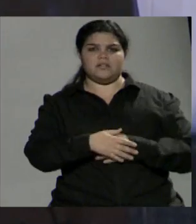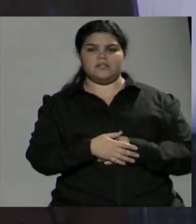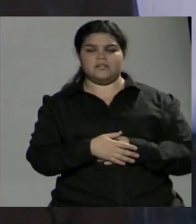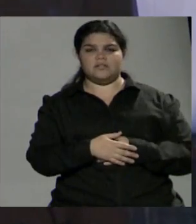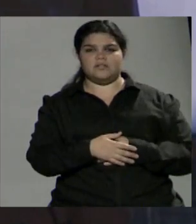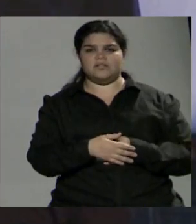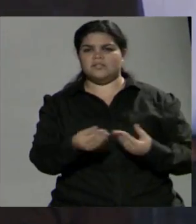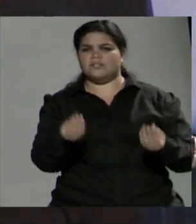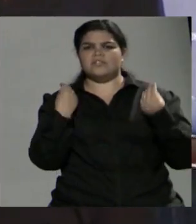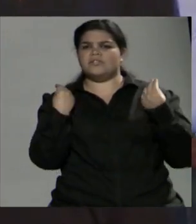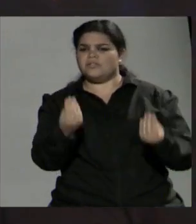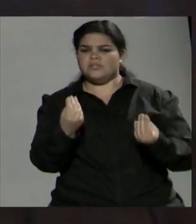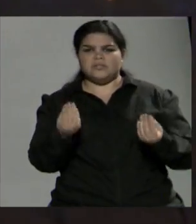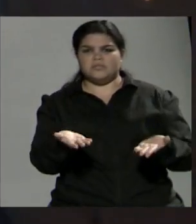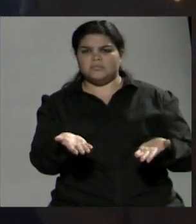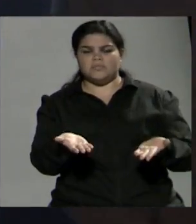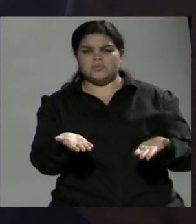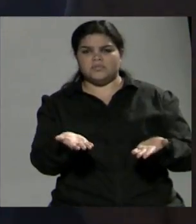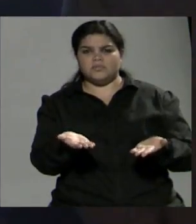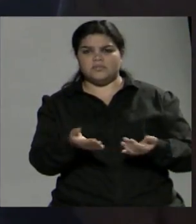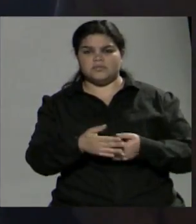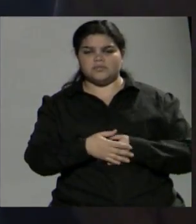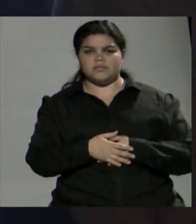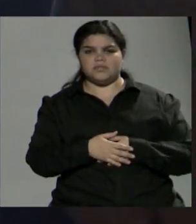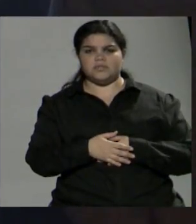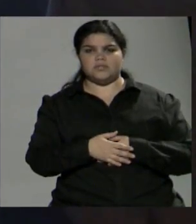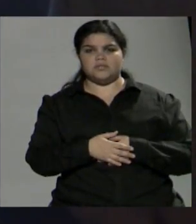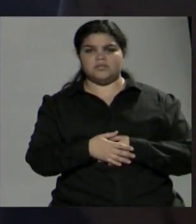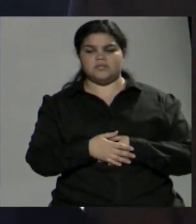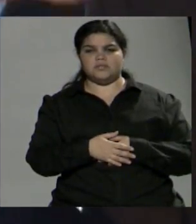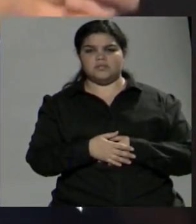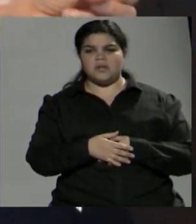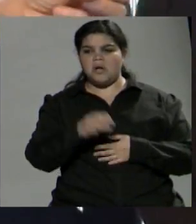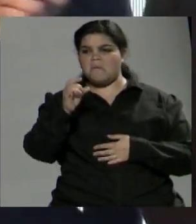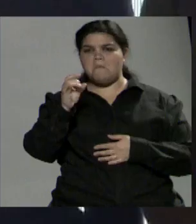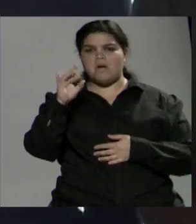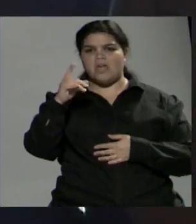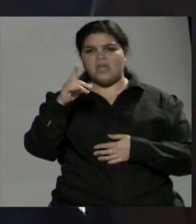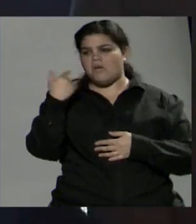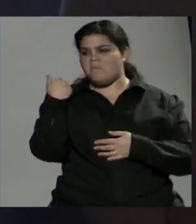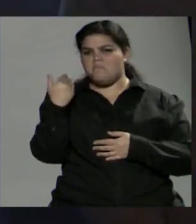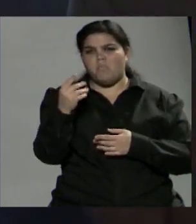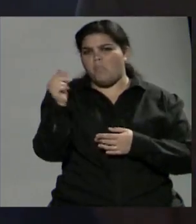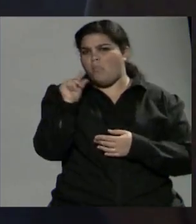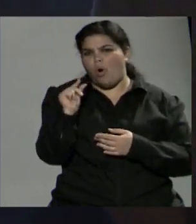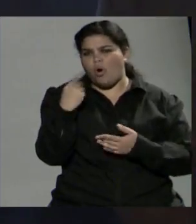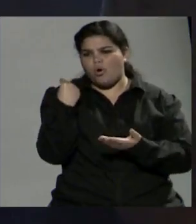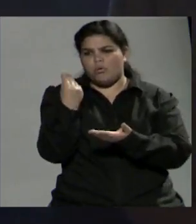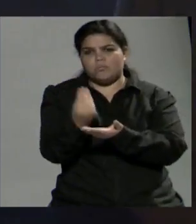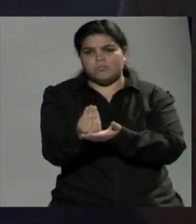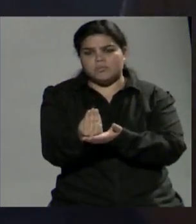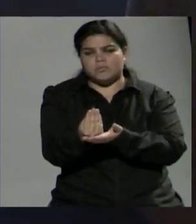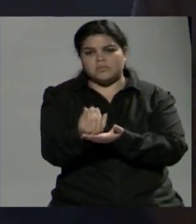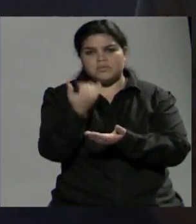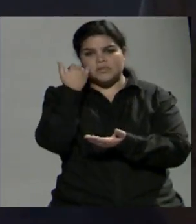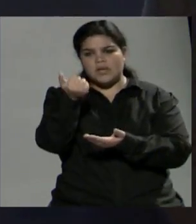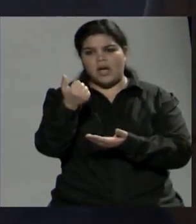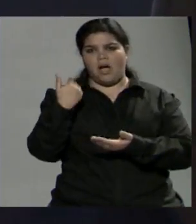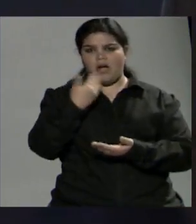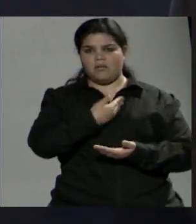puede ser que al solo transcurrir de días de que asumimos la conducción del